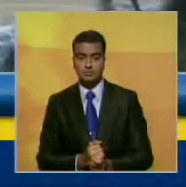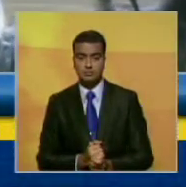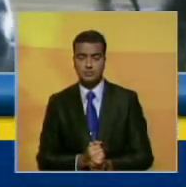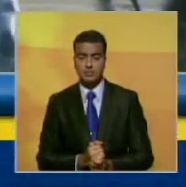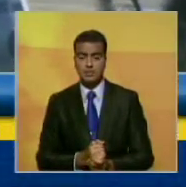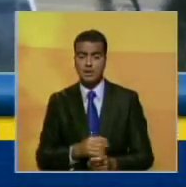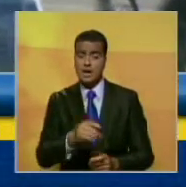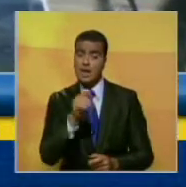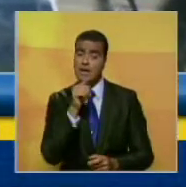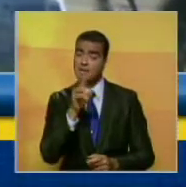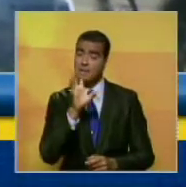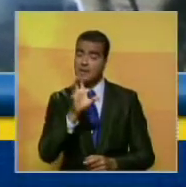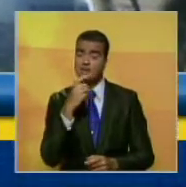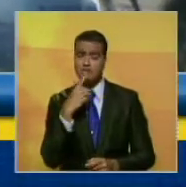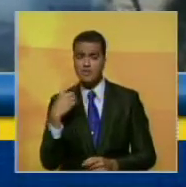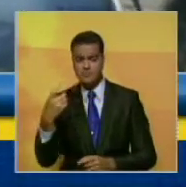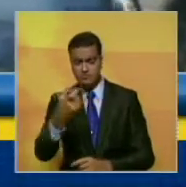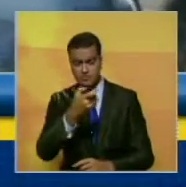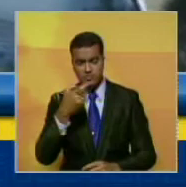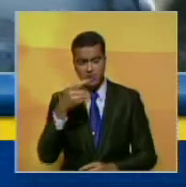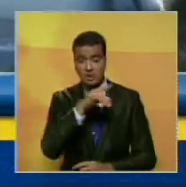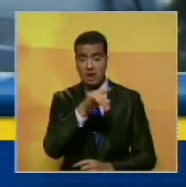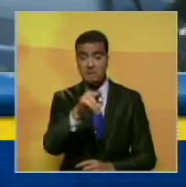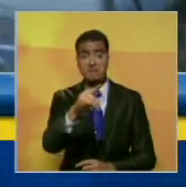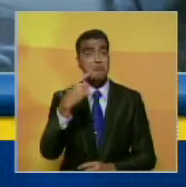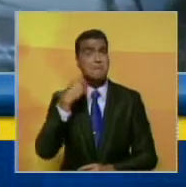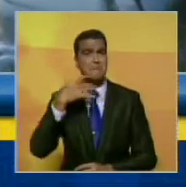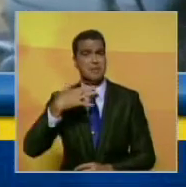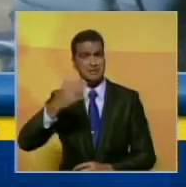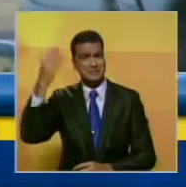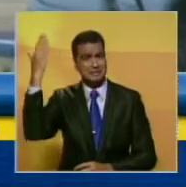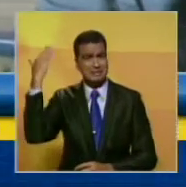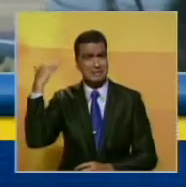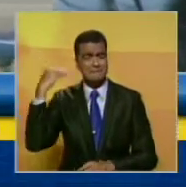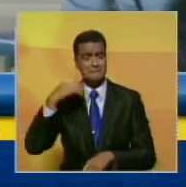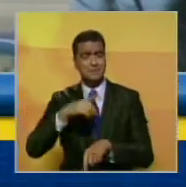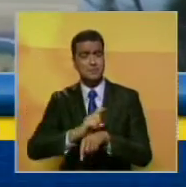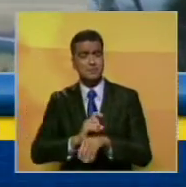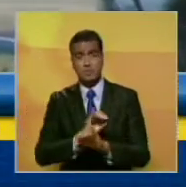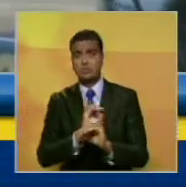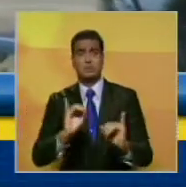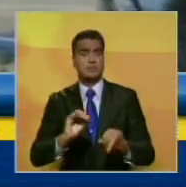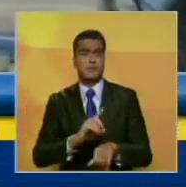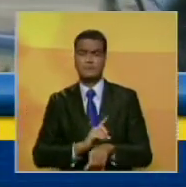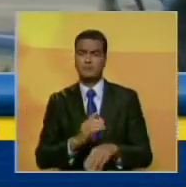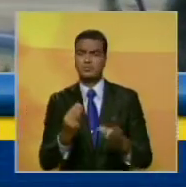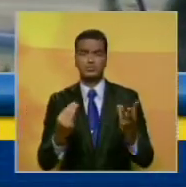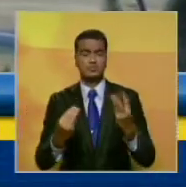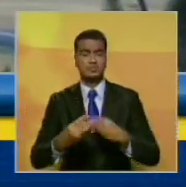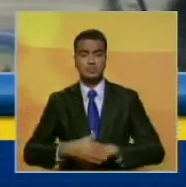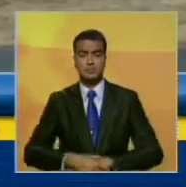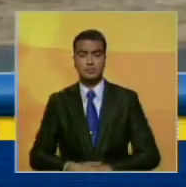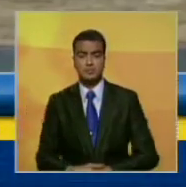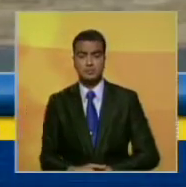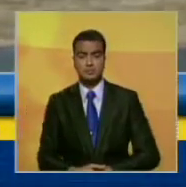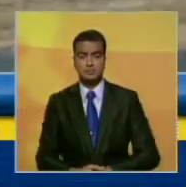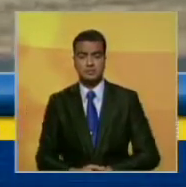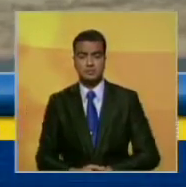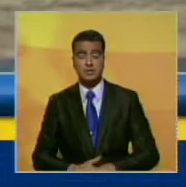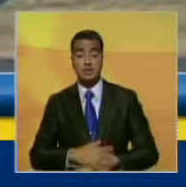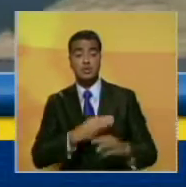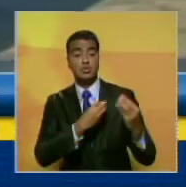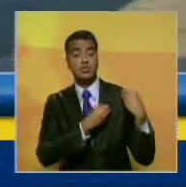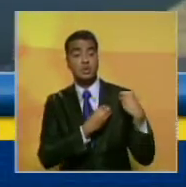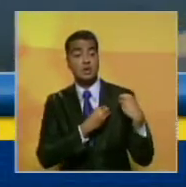Australia ampliará el área de búsqueda del avión de Malaysia Airlines, dado el tiempo que ha transcurrido desde su desaparición.